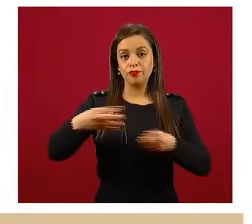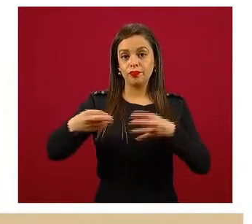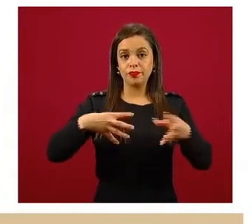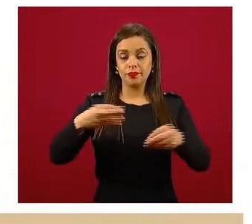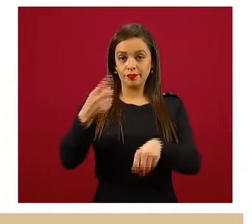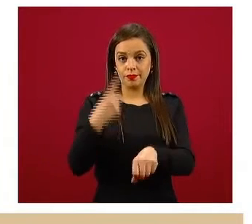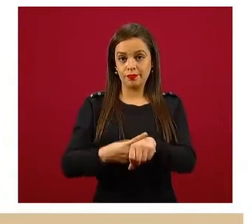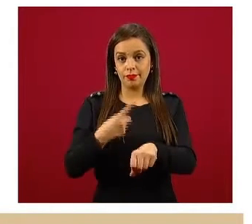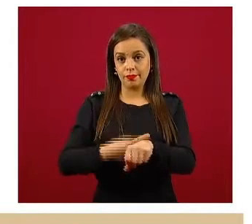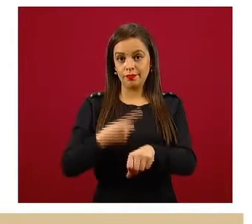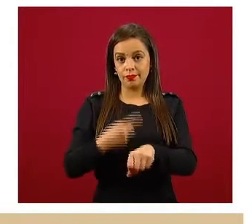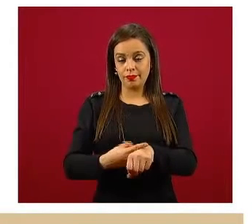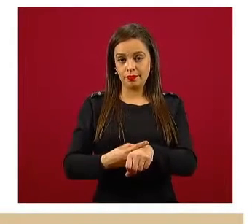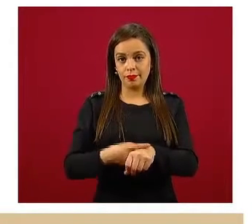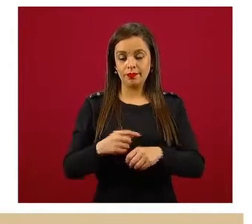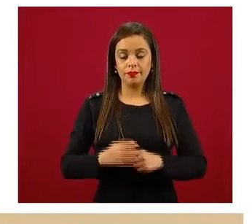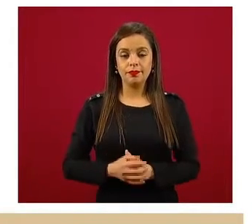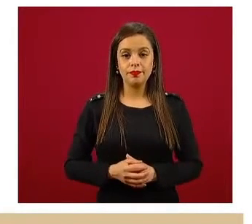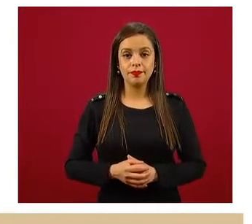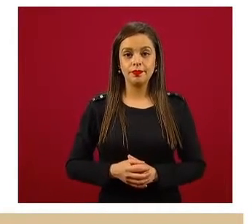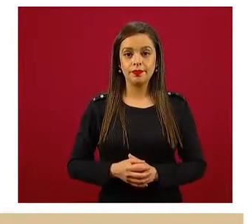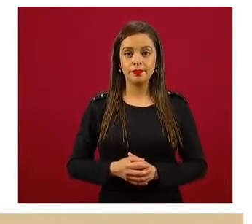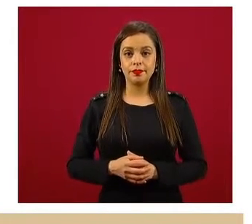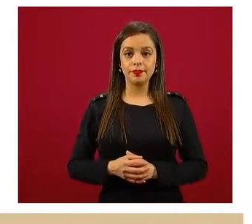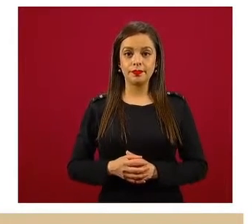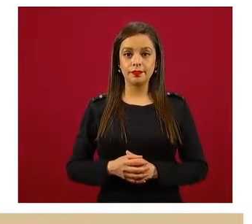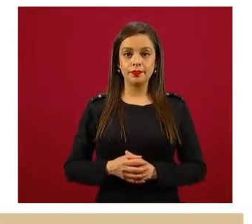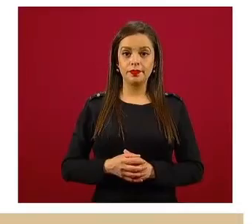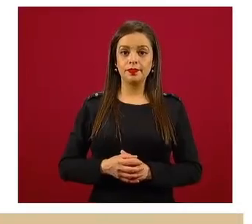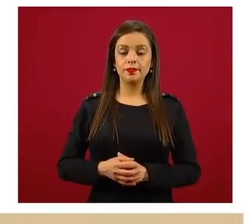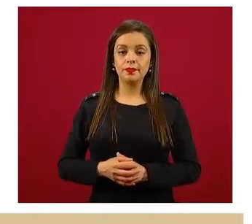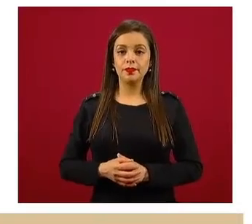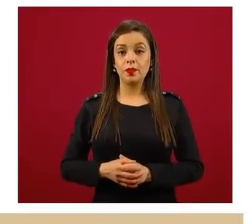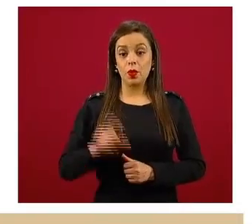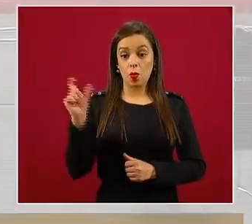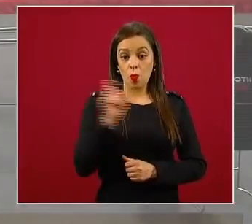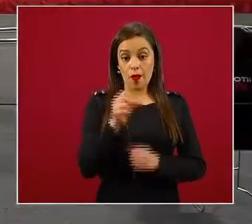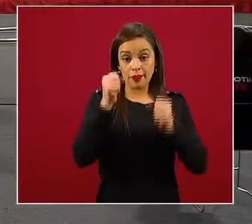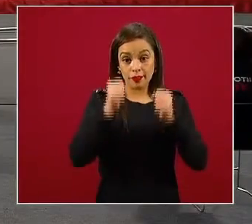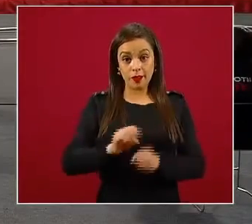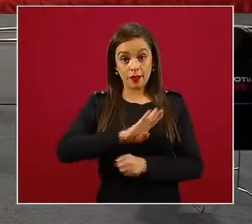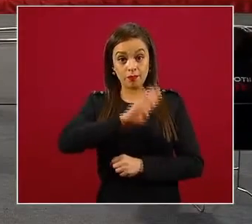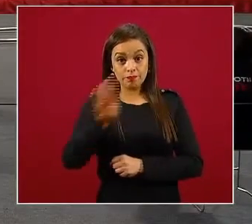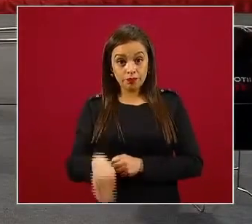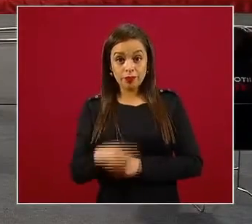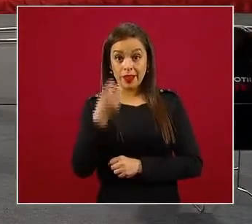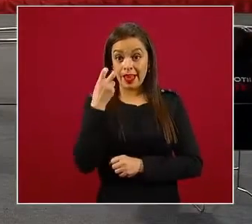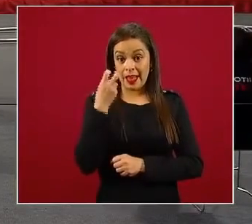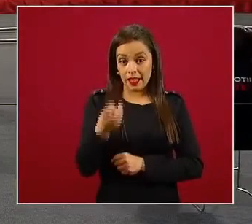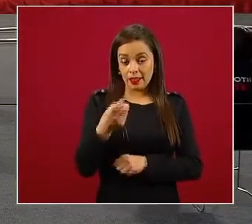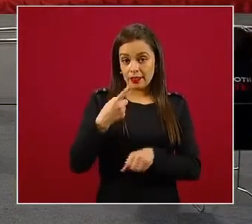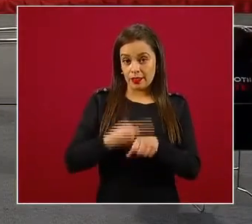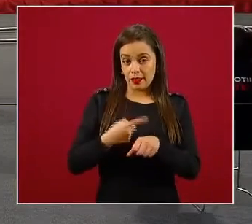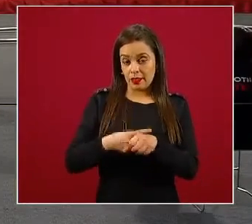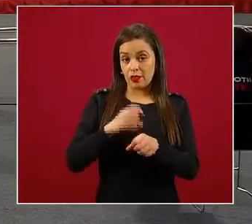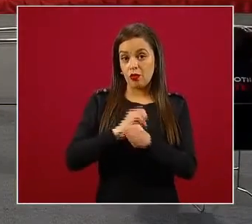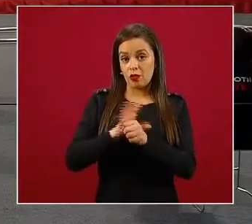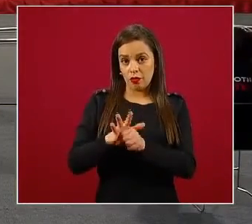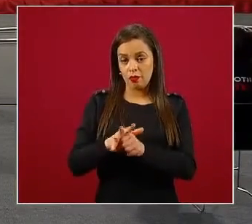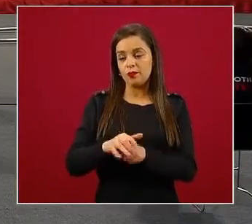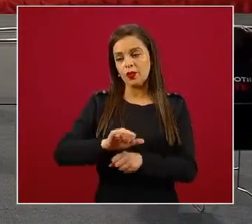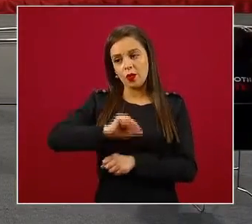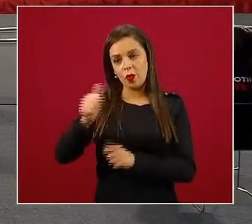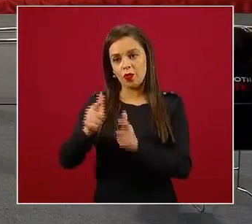se contagiaban y padecían de la enfermedad. Los que llegan a fallecer por complicaciones de la enfermedad realmente es este otro